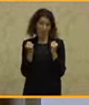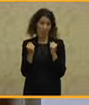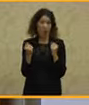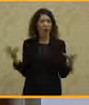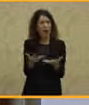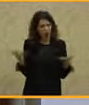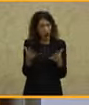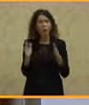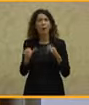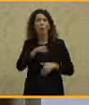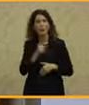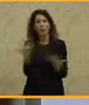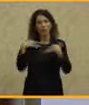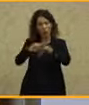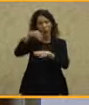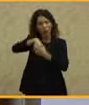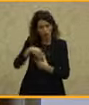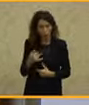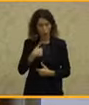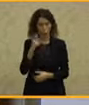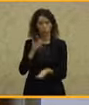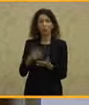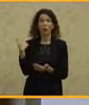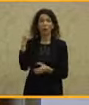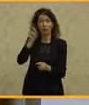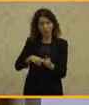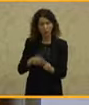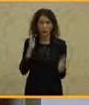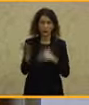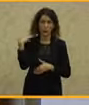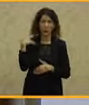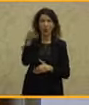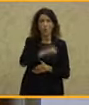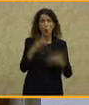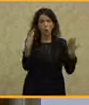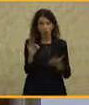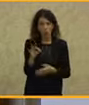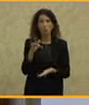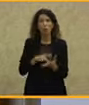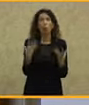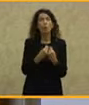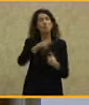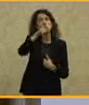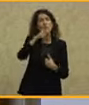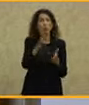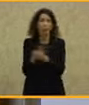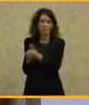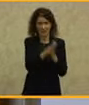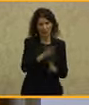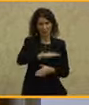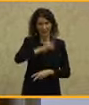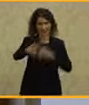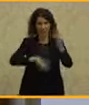dentro de los hospitales. Yo participé en aquellos tiempos, en los años 80, con muchos compañeros en